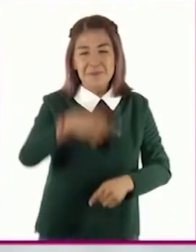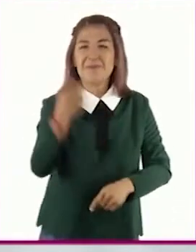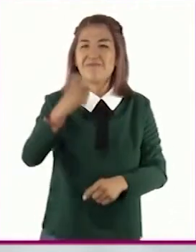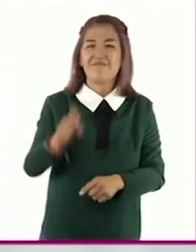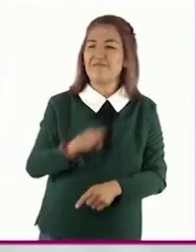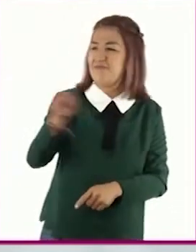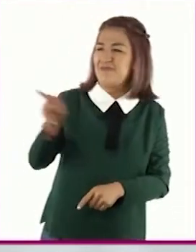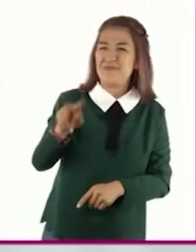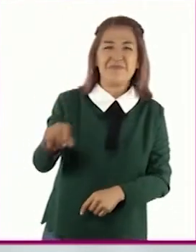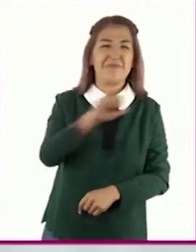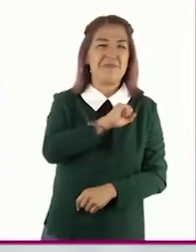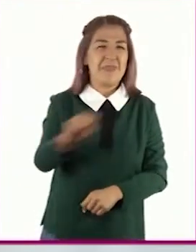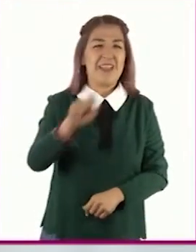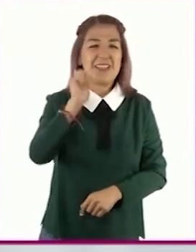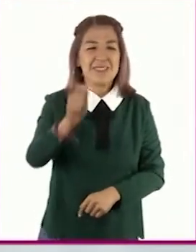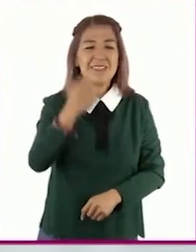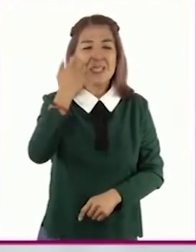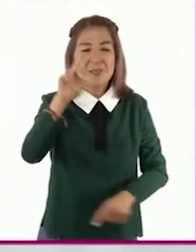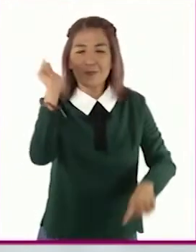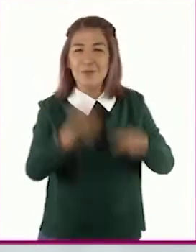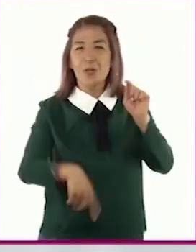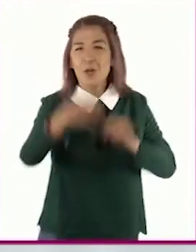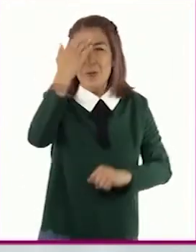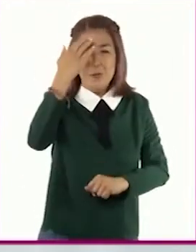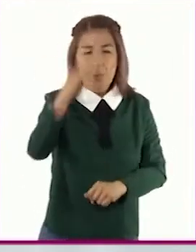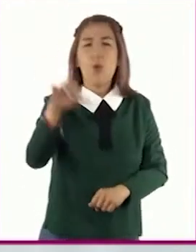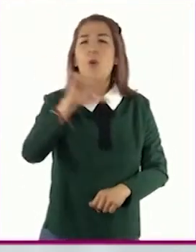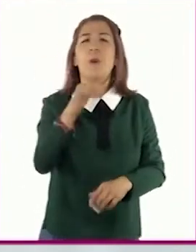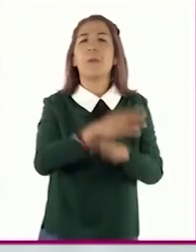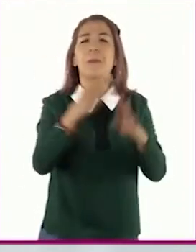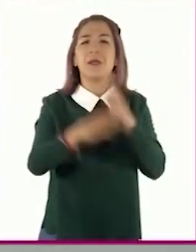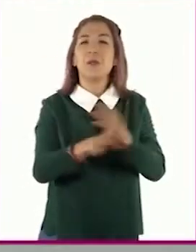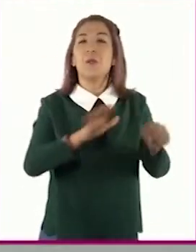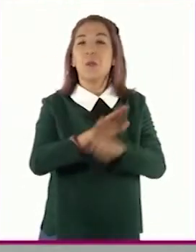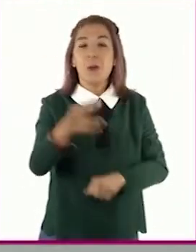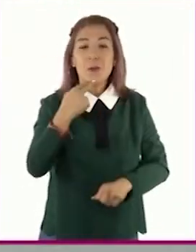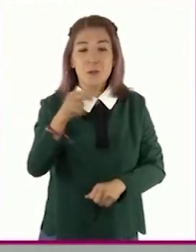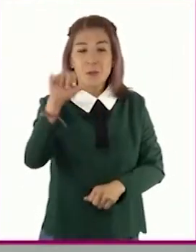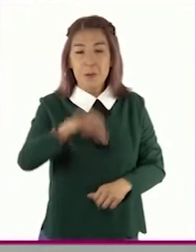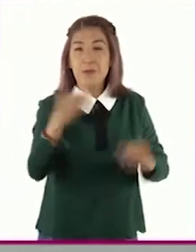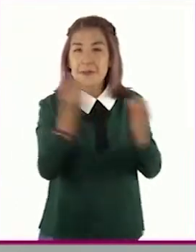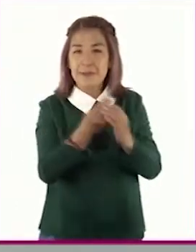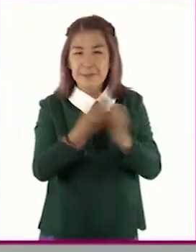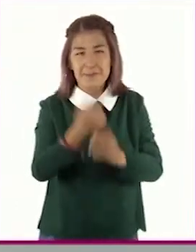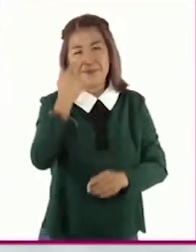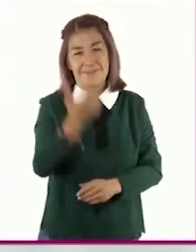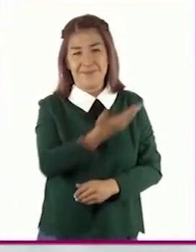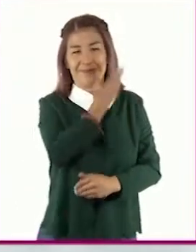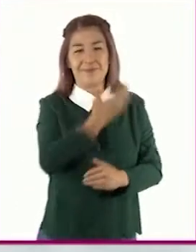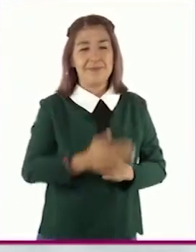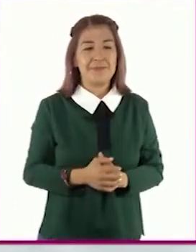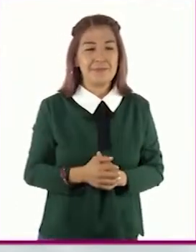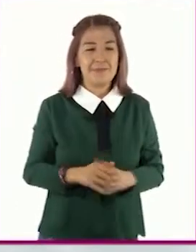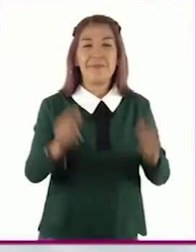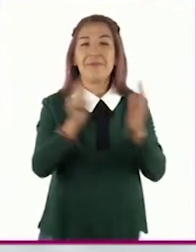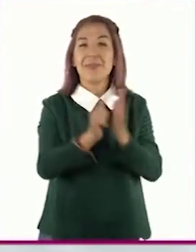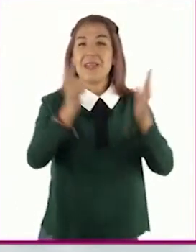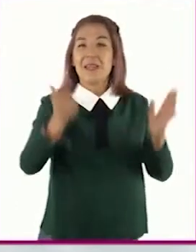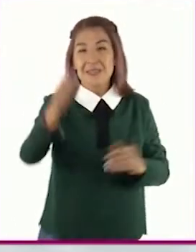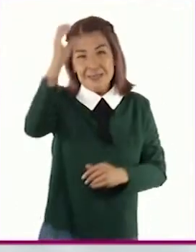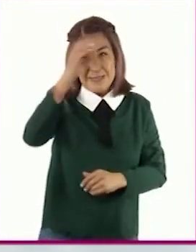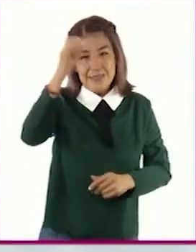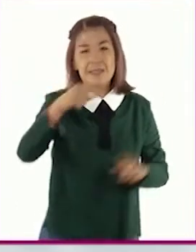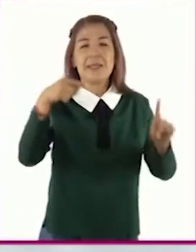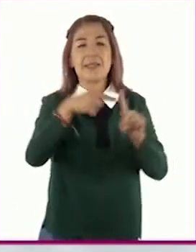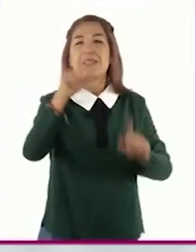estos prófugos del conocimiento. Los materiales que vamos a utilizar en esta sesión son los siguientes. Libro de textos de ciencias